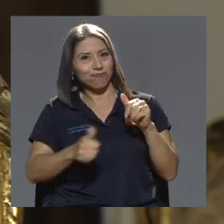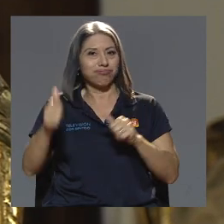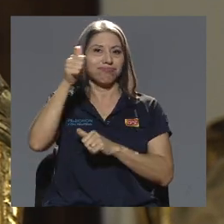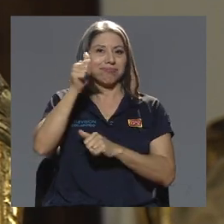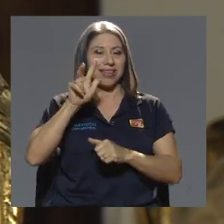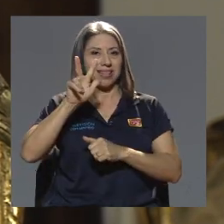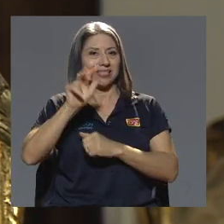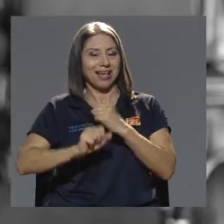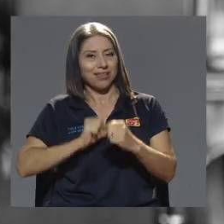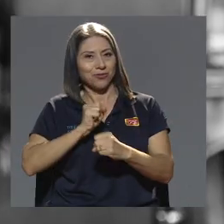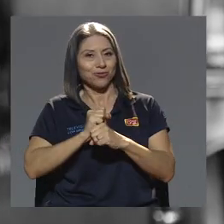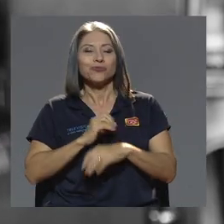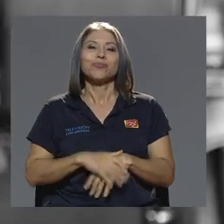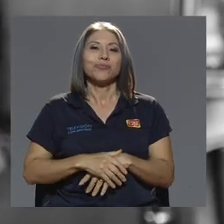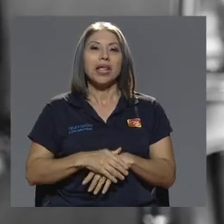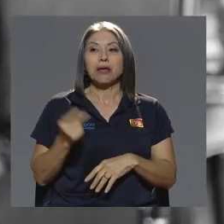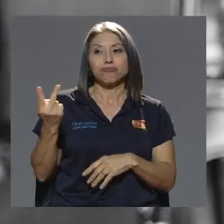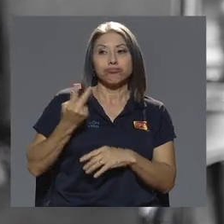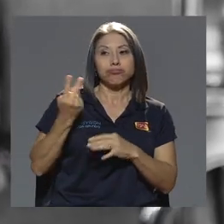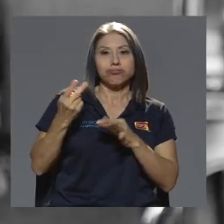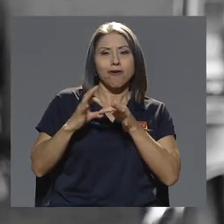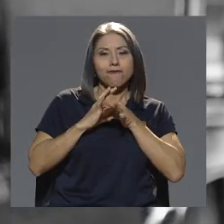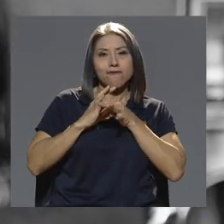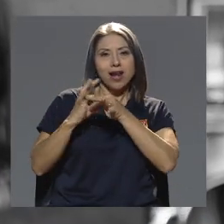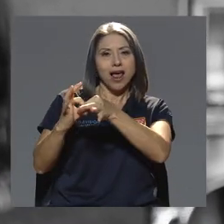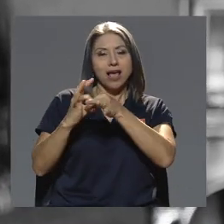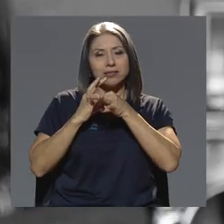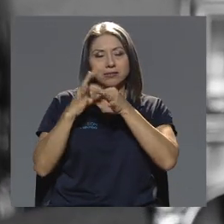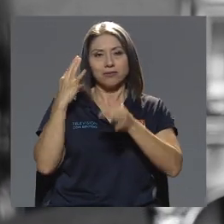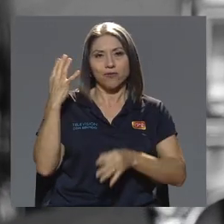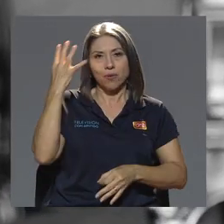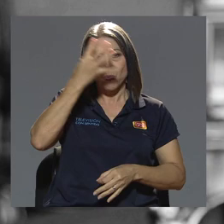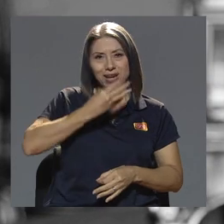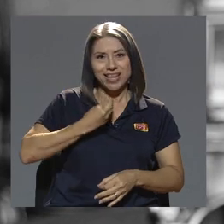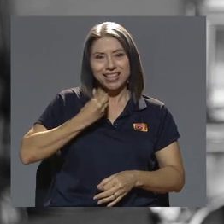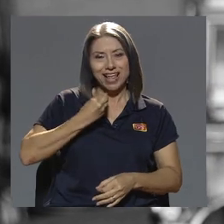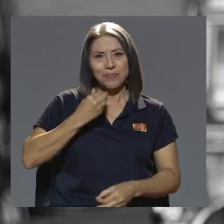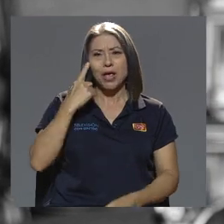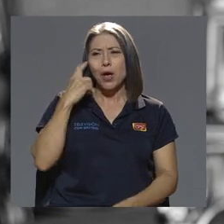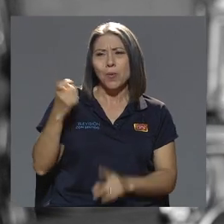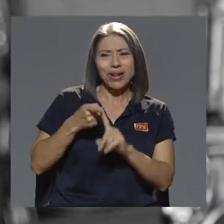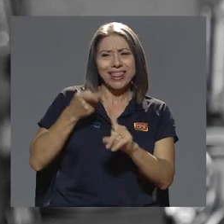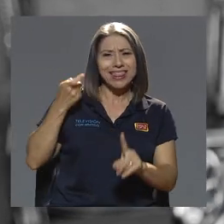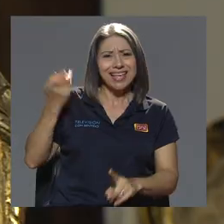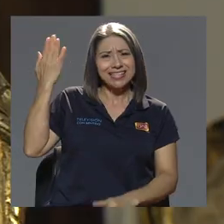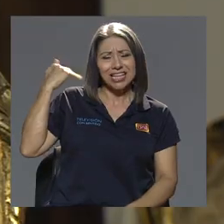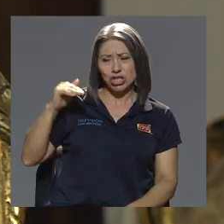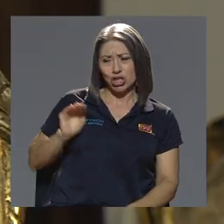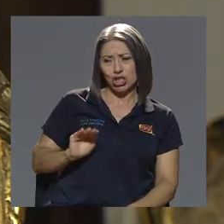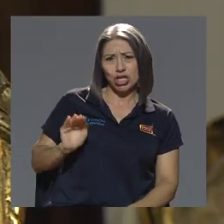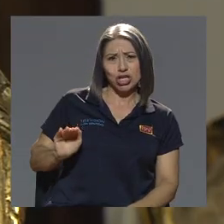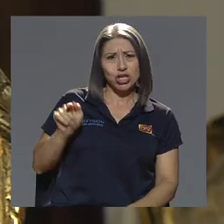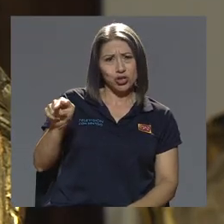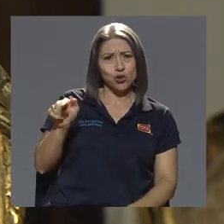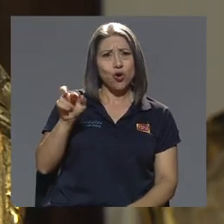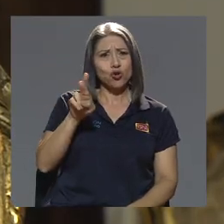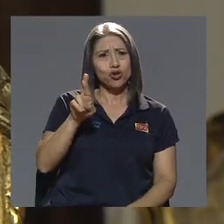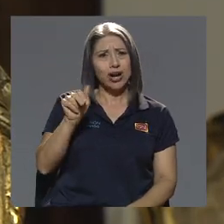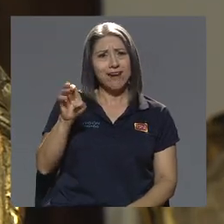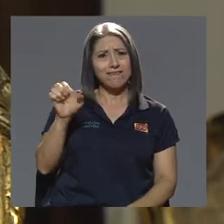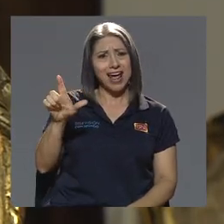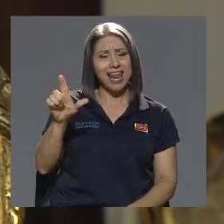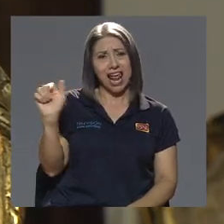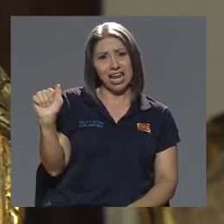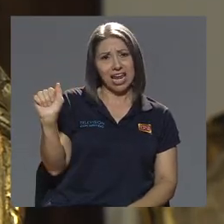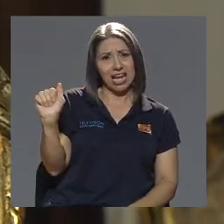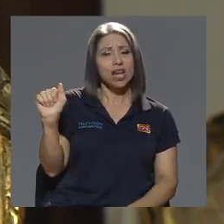Y la relación fue muy linda porque Rafael Ángel desde chiquillo fue un chiquillo muy formal,